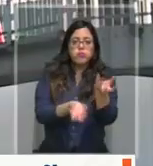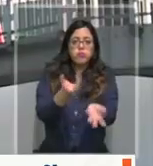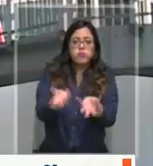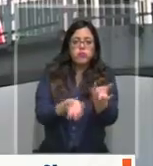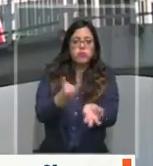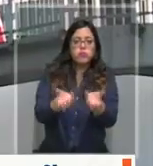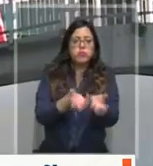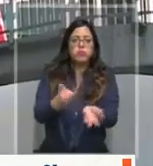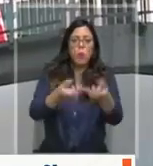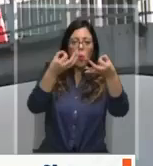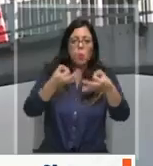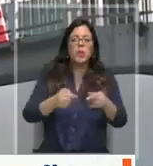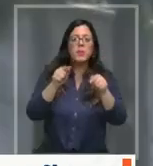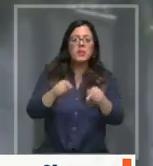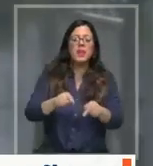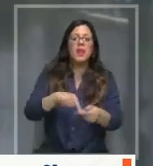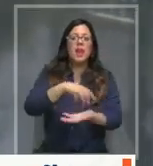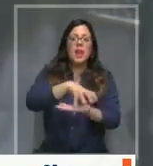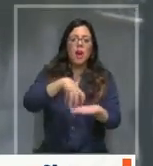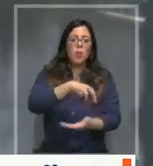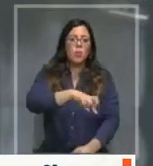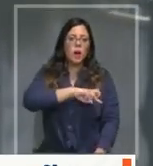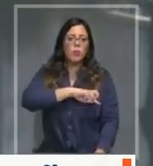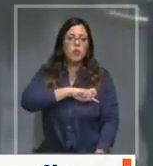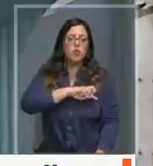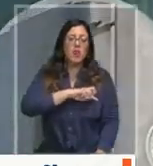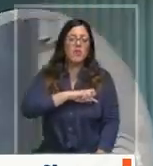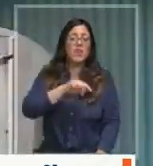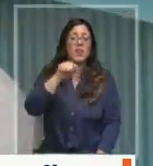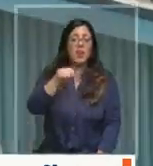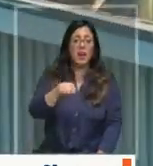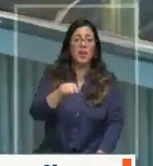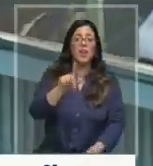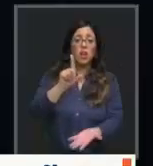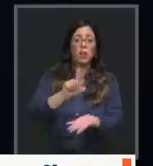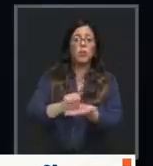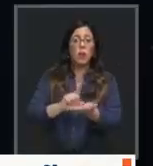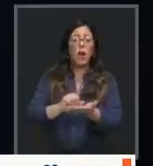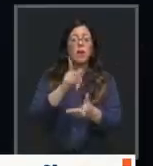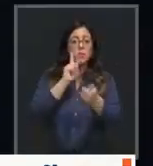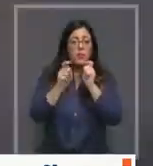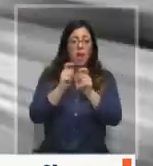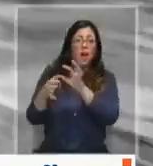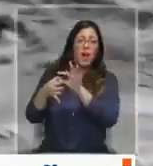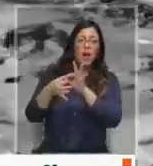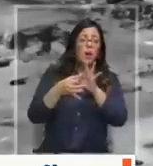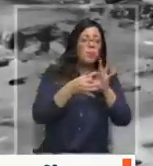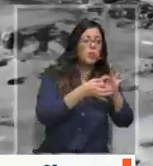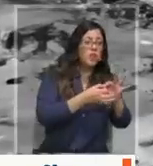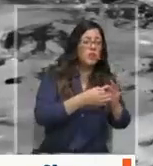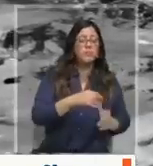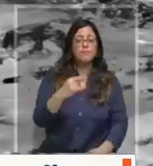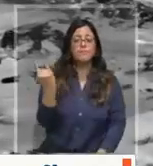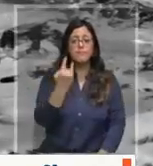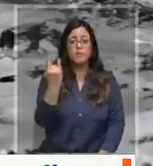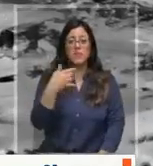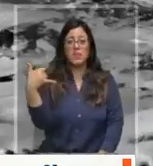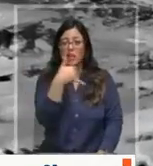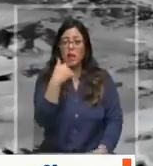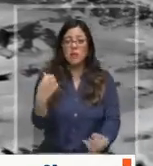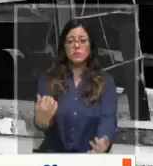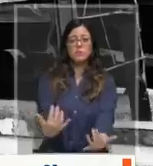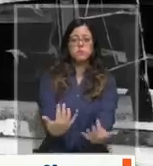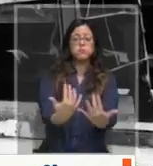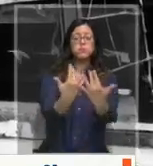en el cordón industrial de la comuna de Puchuncaví, conocida por ser una zona de sacrificio, producto de las recurrentes emergencias por contaminación